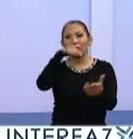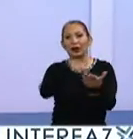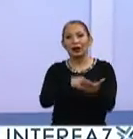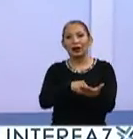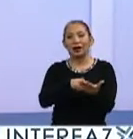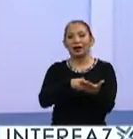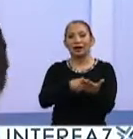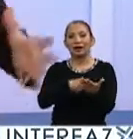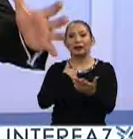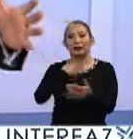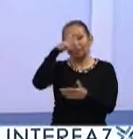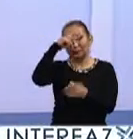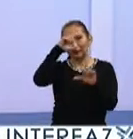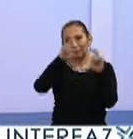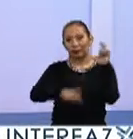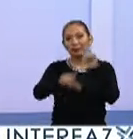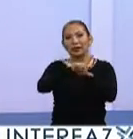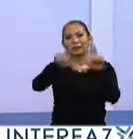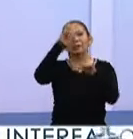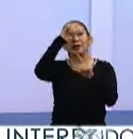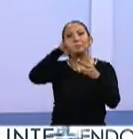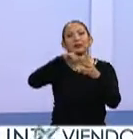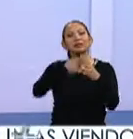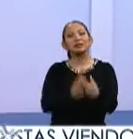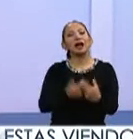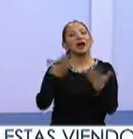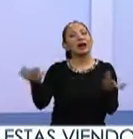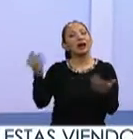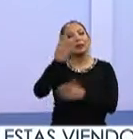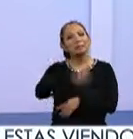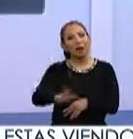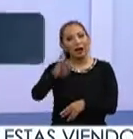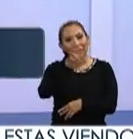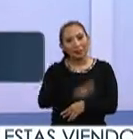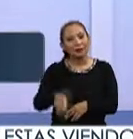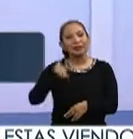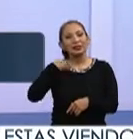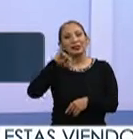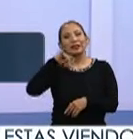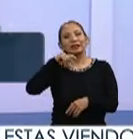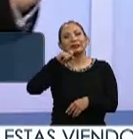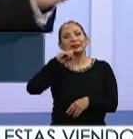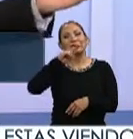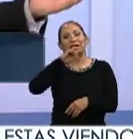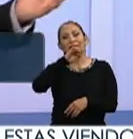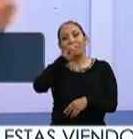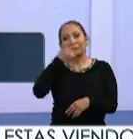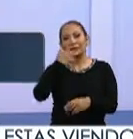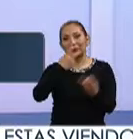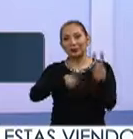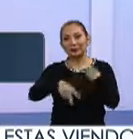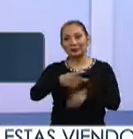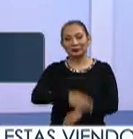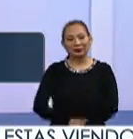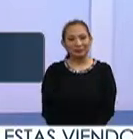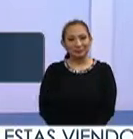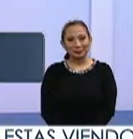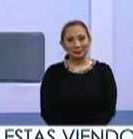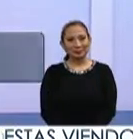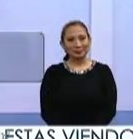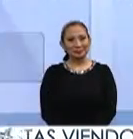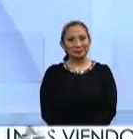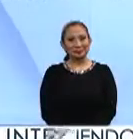este queridísimo país. Estamos listos para iniciar esta emisión de martes en Interfaz. Bienvenidos.